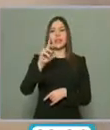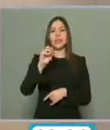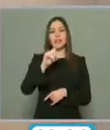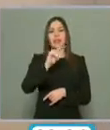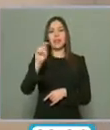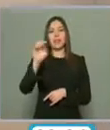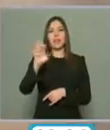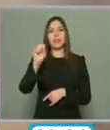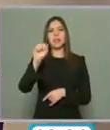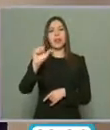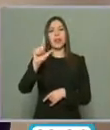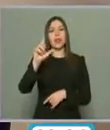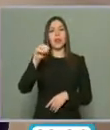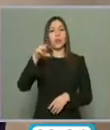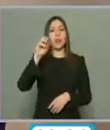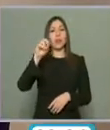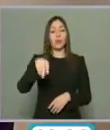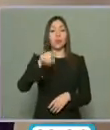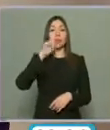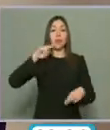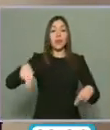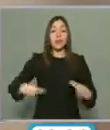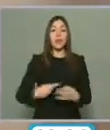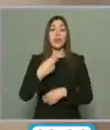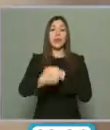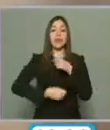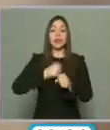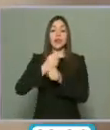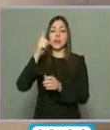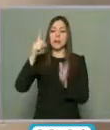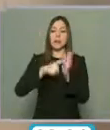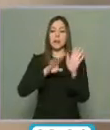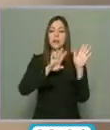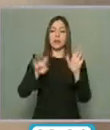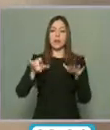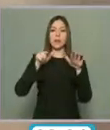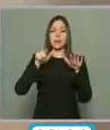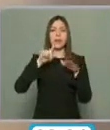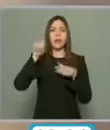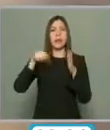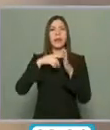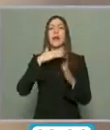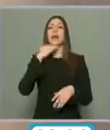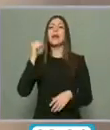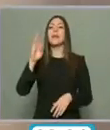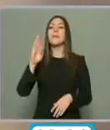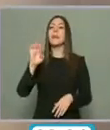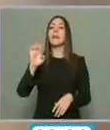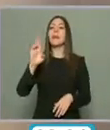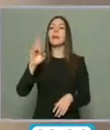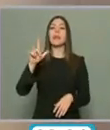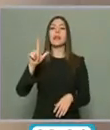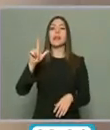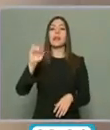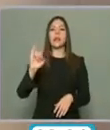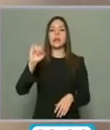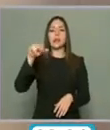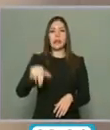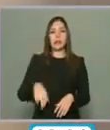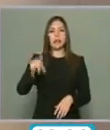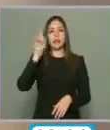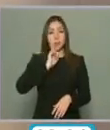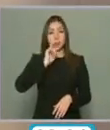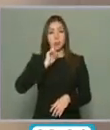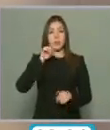encanta. Charlotte Salomon nació en 1917 en Berlín y, como bien decías, Paola, era la hija